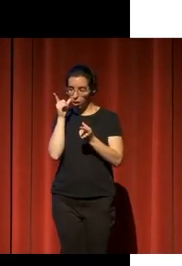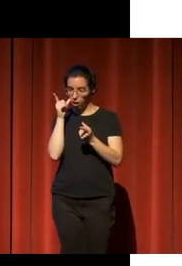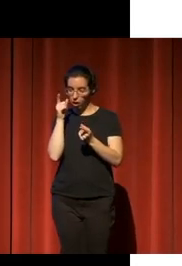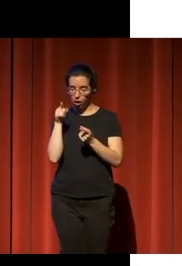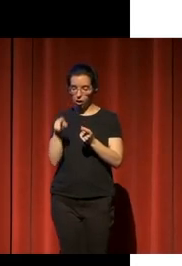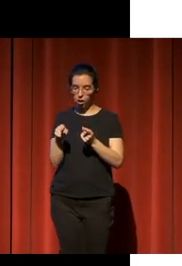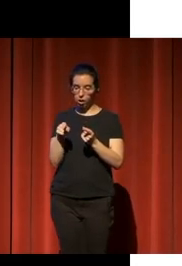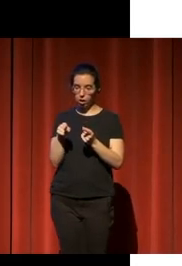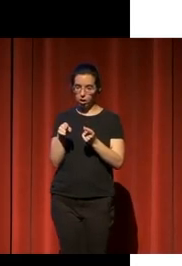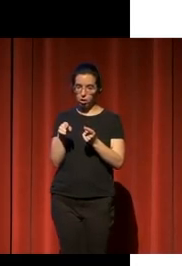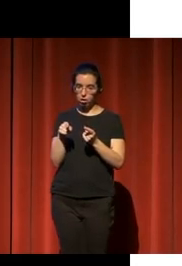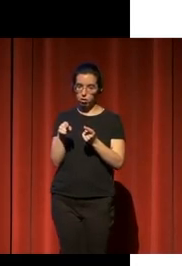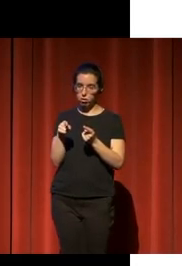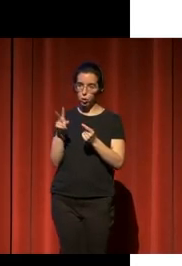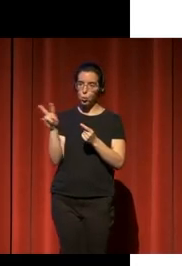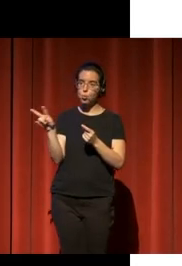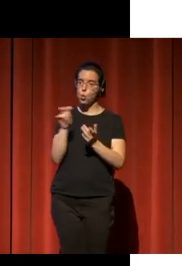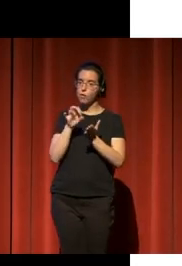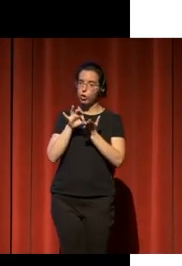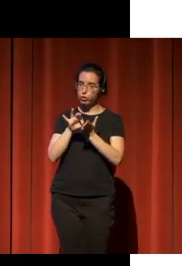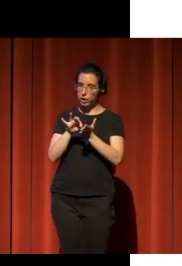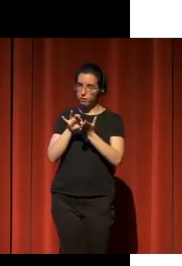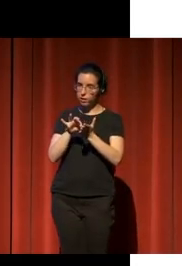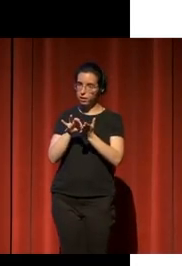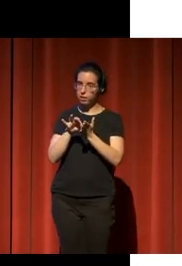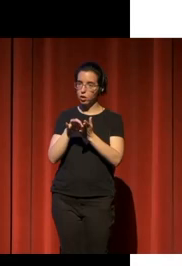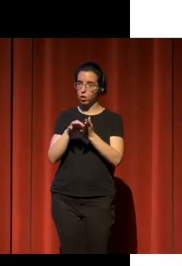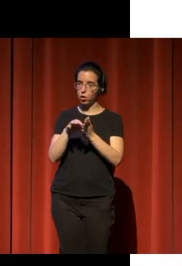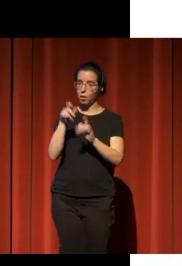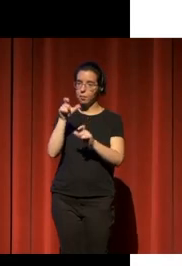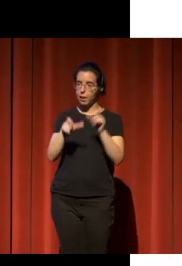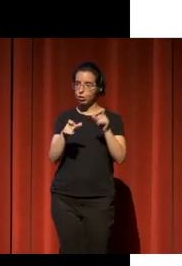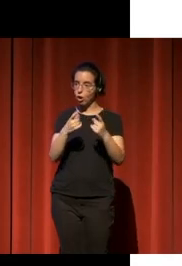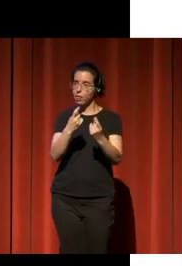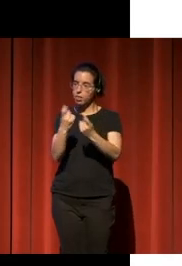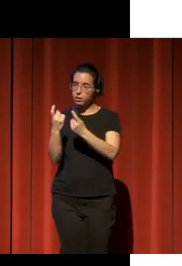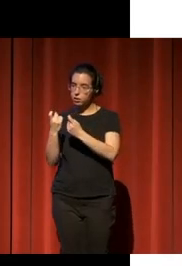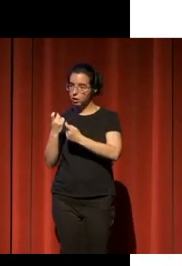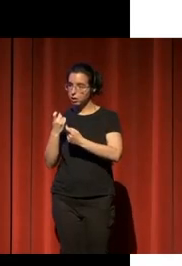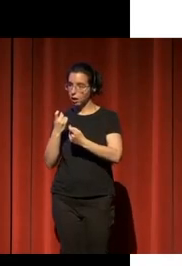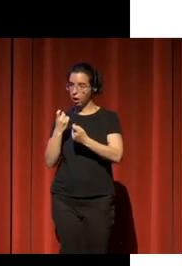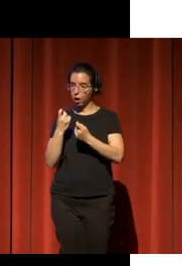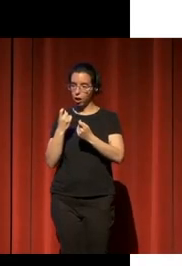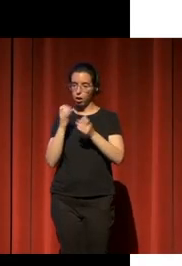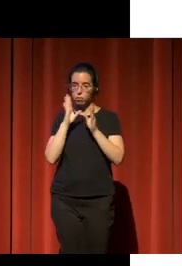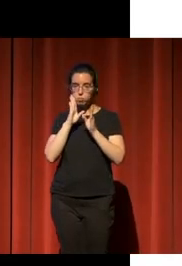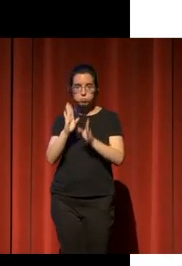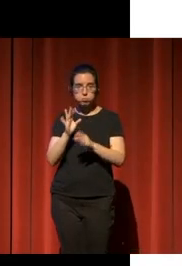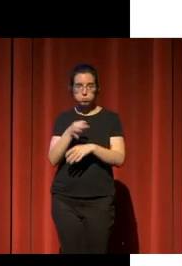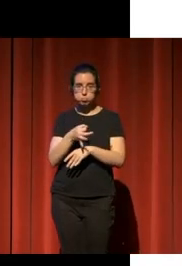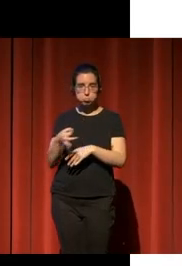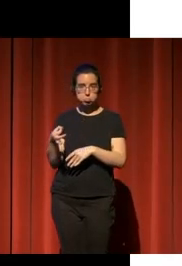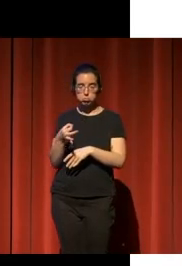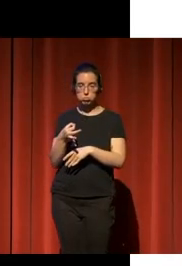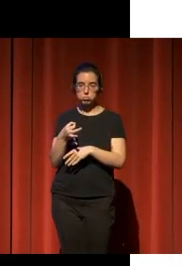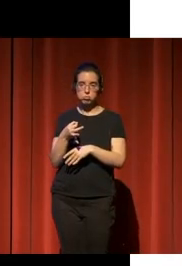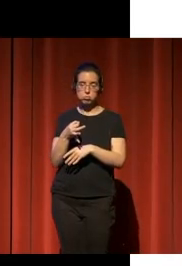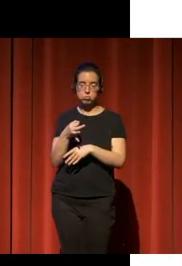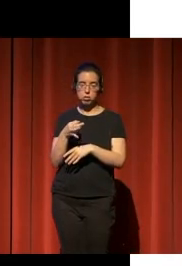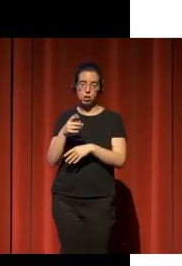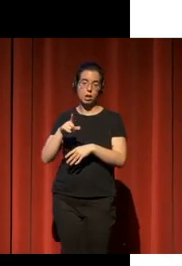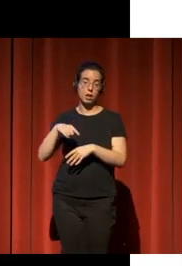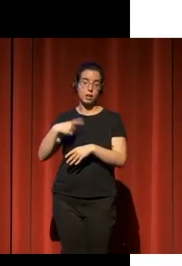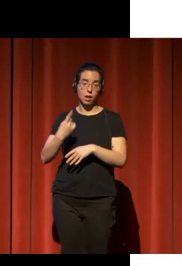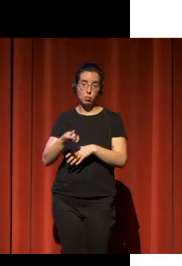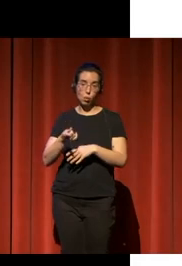ah generando un nuevo servicio que está respondiendo a las necesidades de la ciudadanía es adoptado por otra por